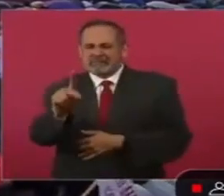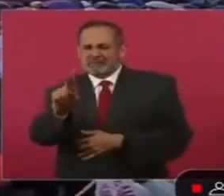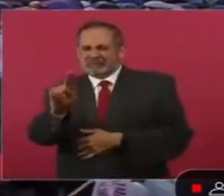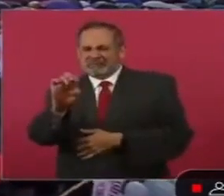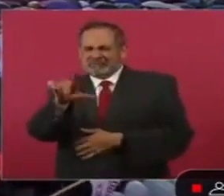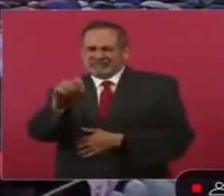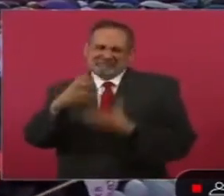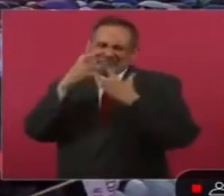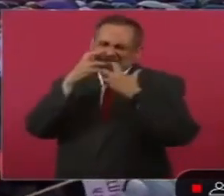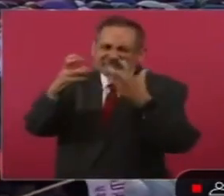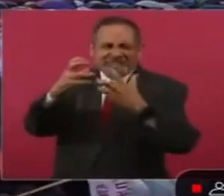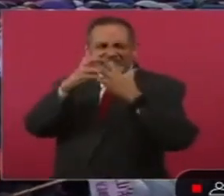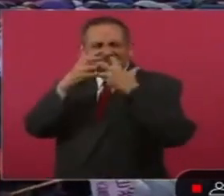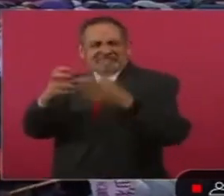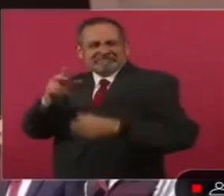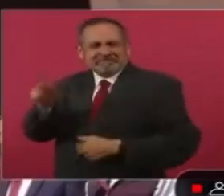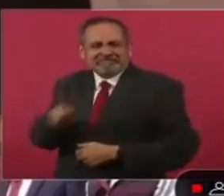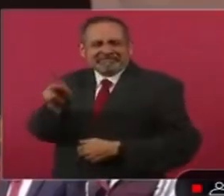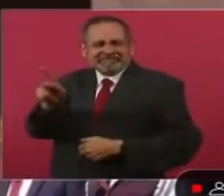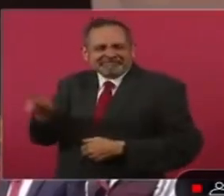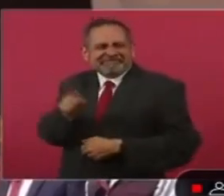¡Muchas veces!